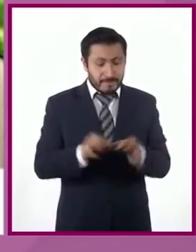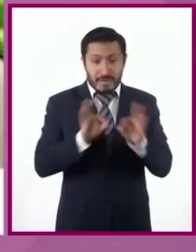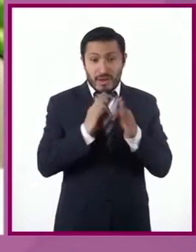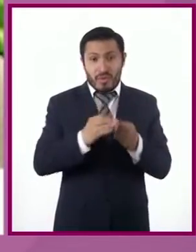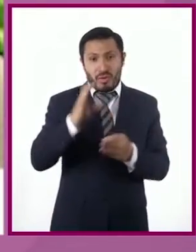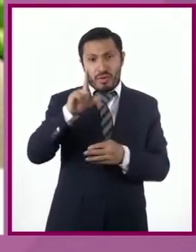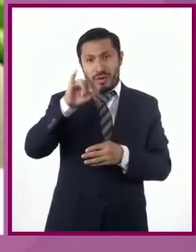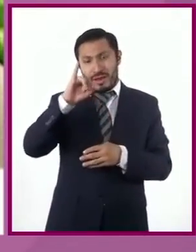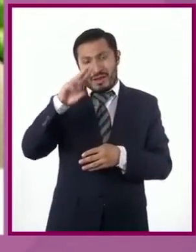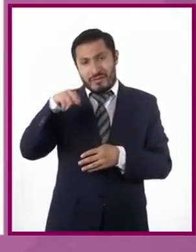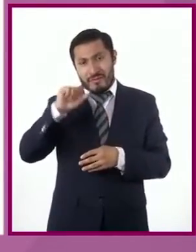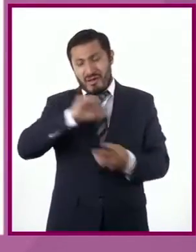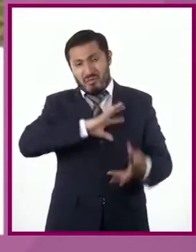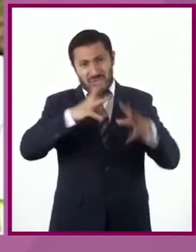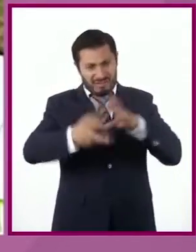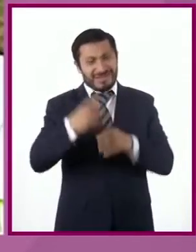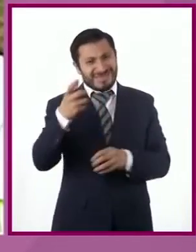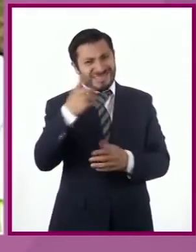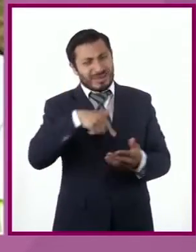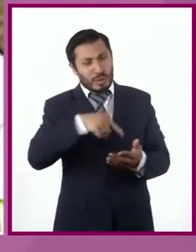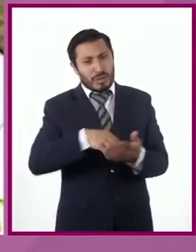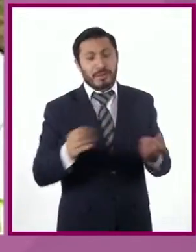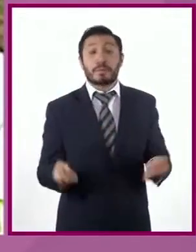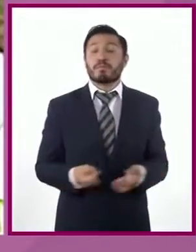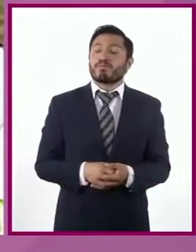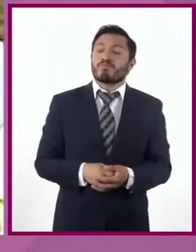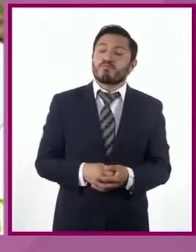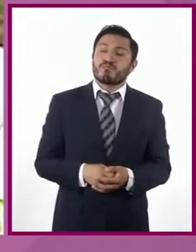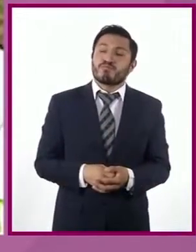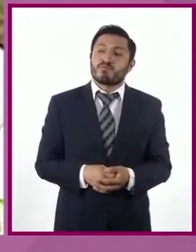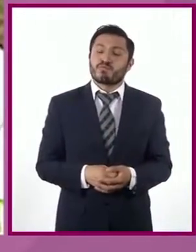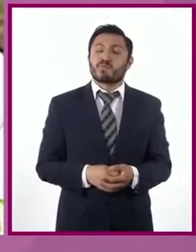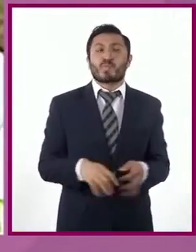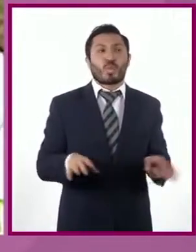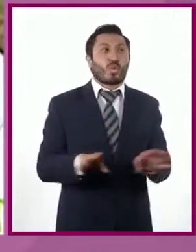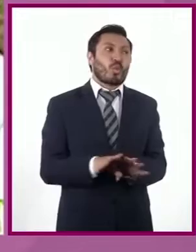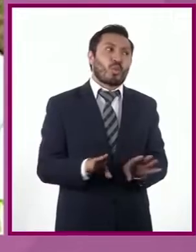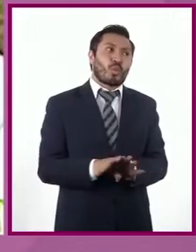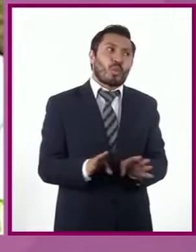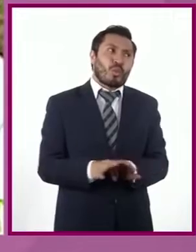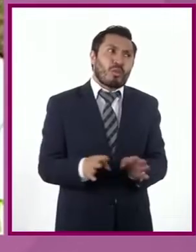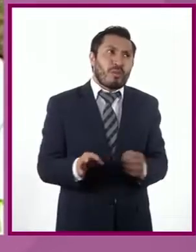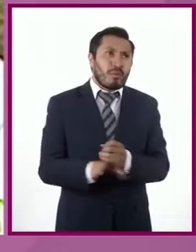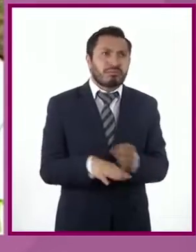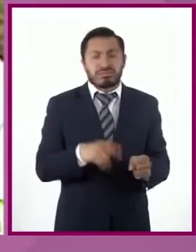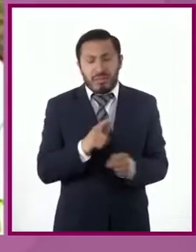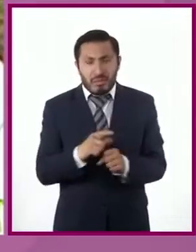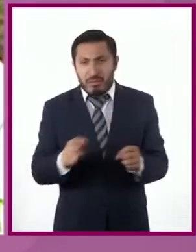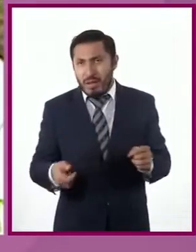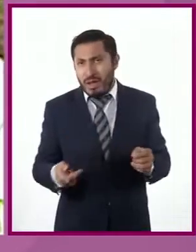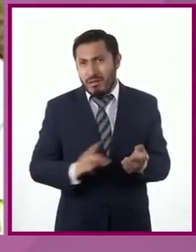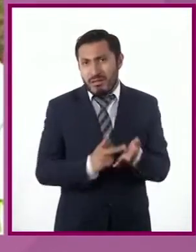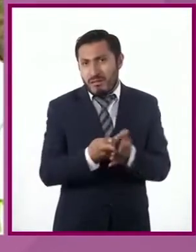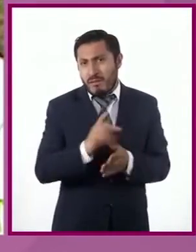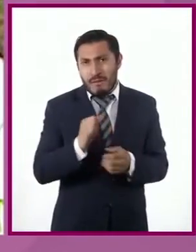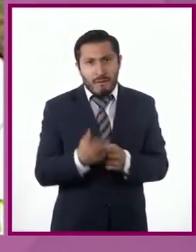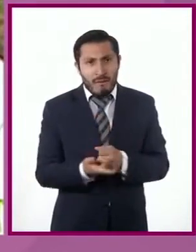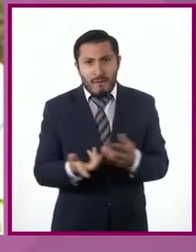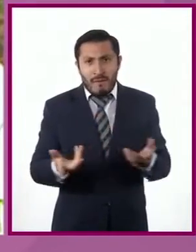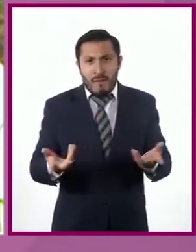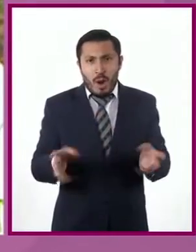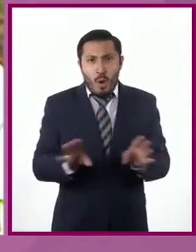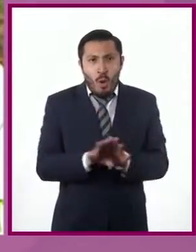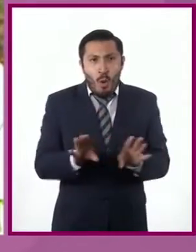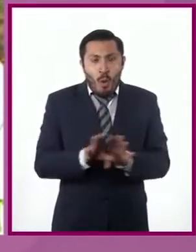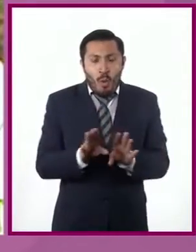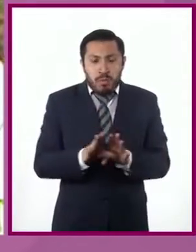clima que hay en ese lugar. Pues cuando en algún momento dado un animal, una hoja o algo así, está